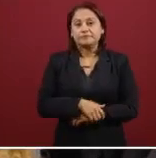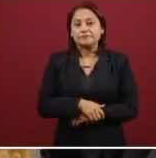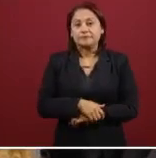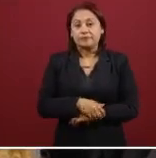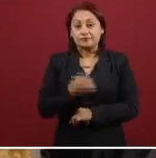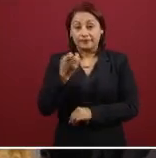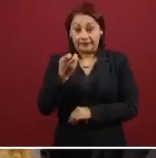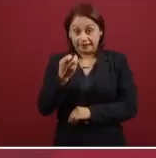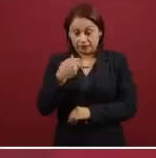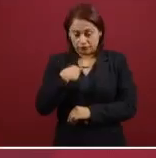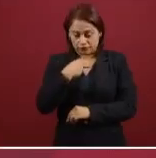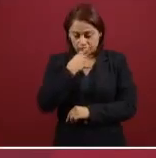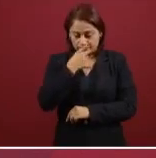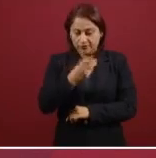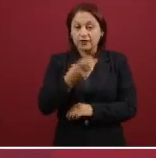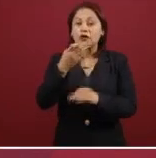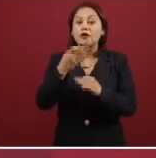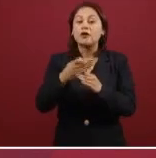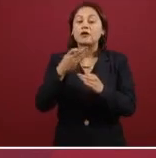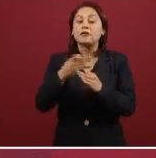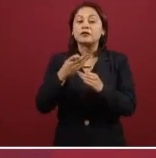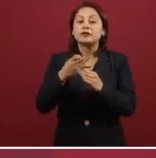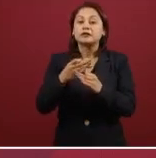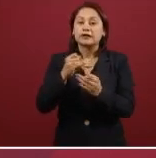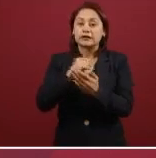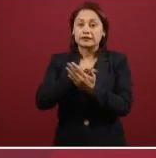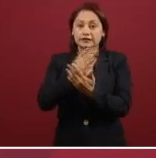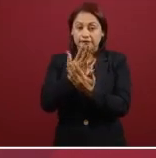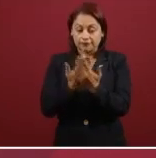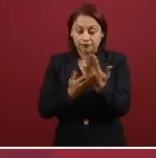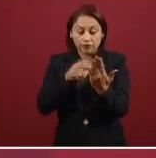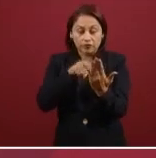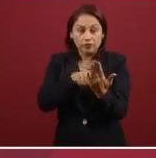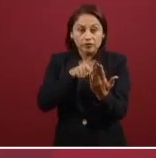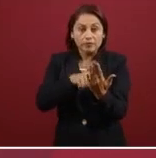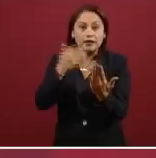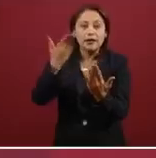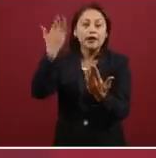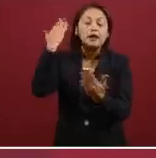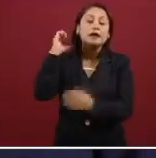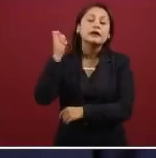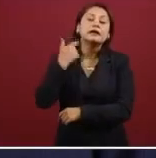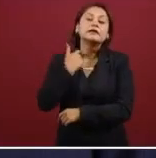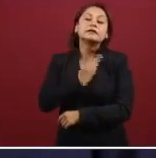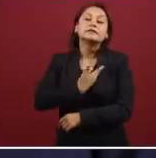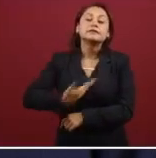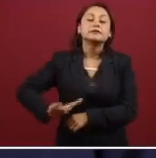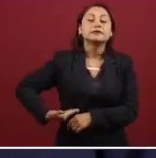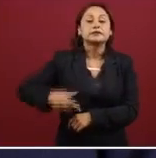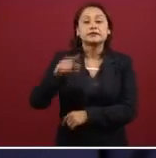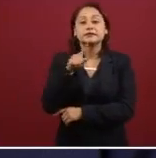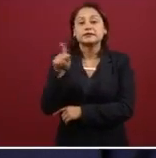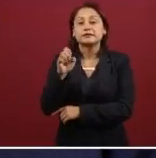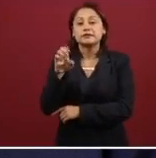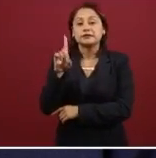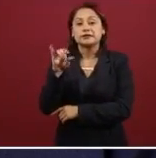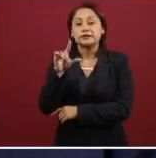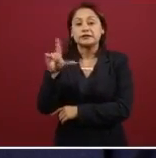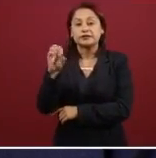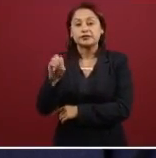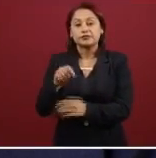informe el entonces presidente Zedillo. Por eso no le tengo mucho respeto a los